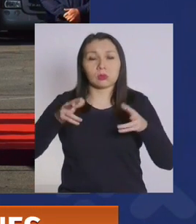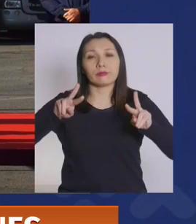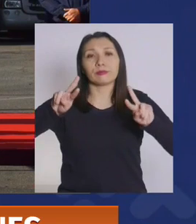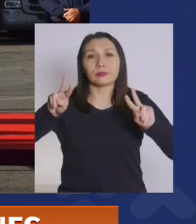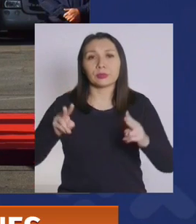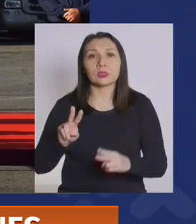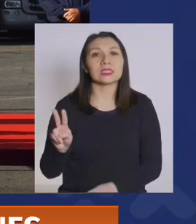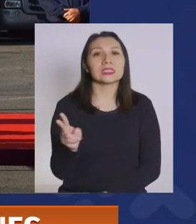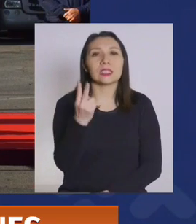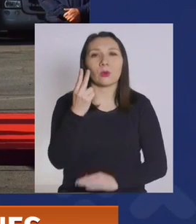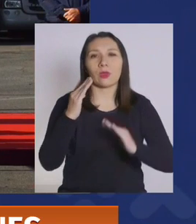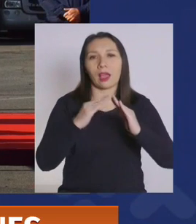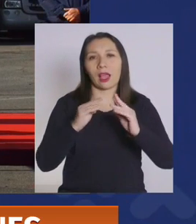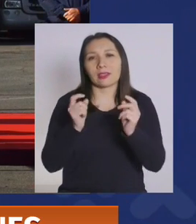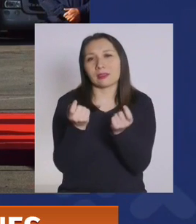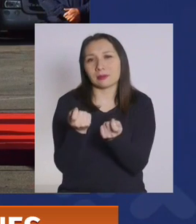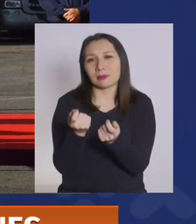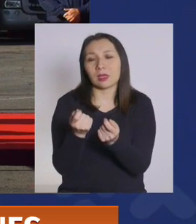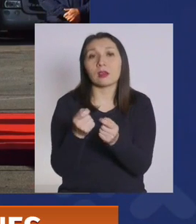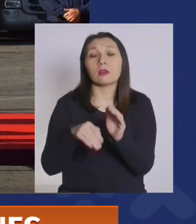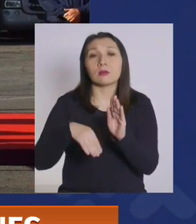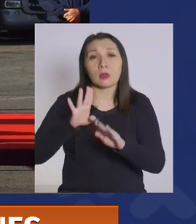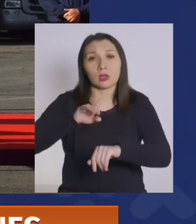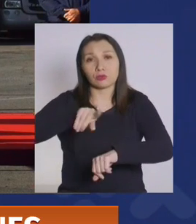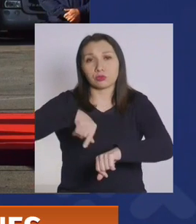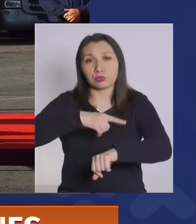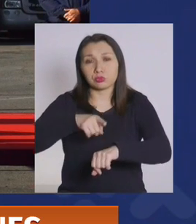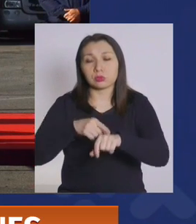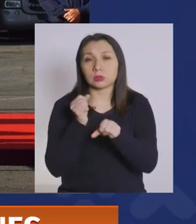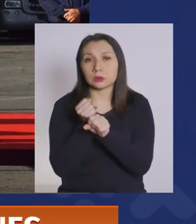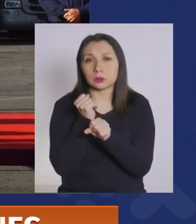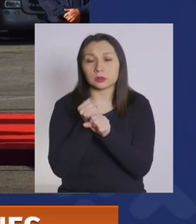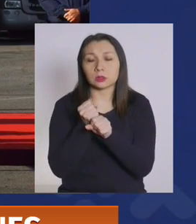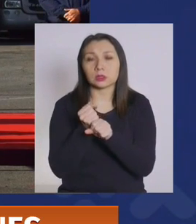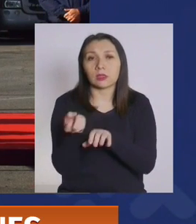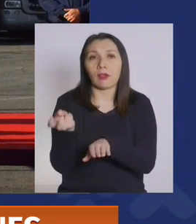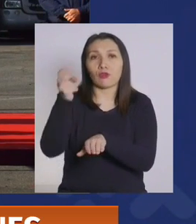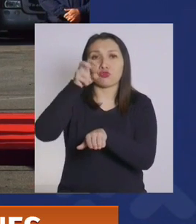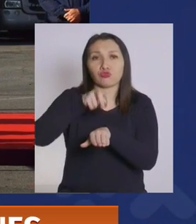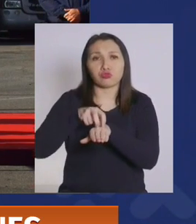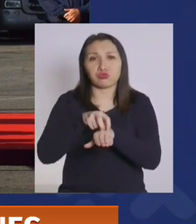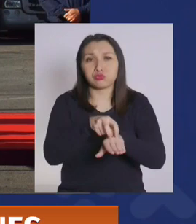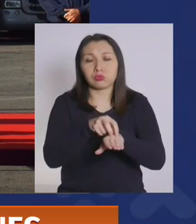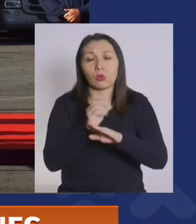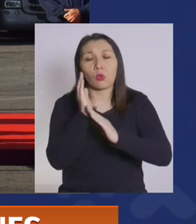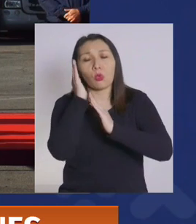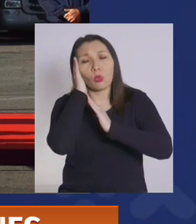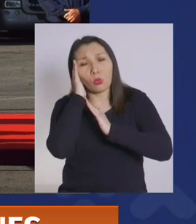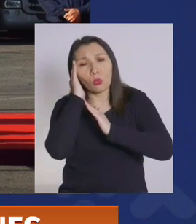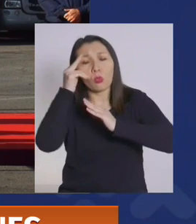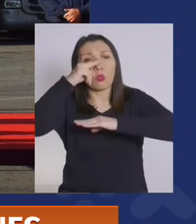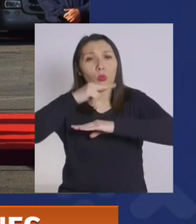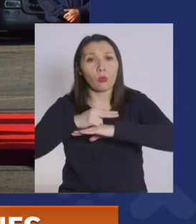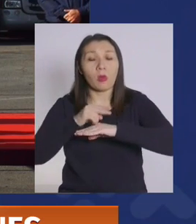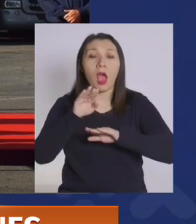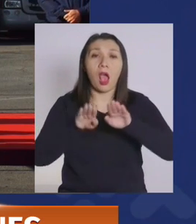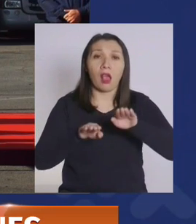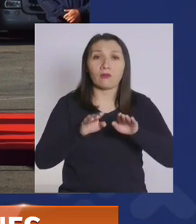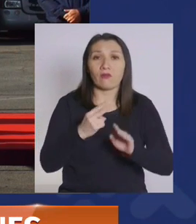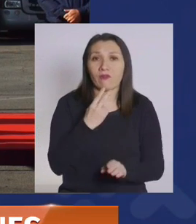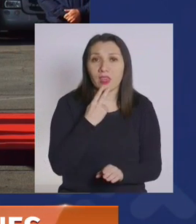verdadero segundo hogar, donde pasan gran parte de su tiempo, donde duermen, donde viven,